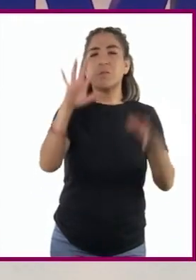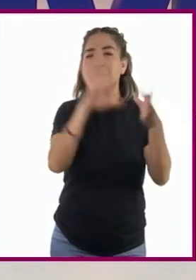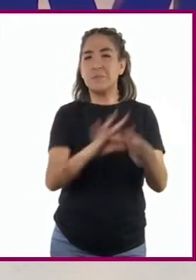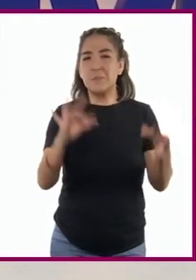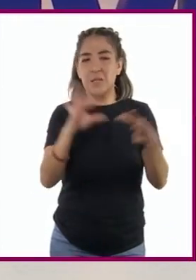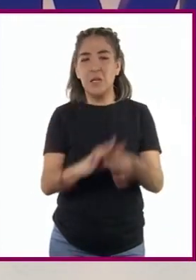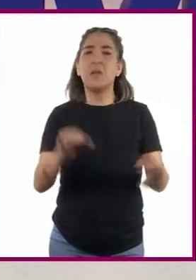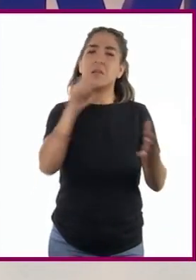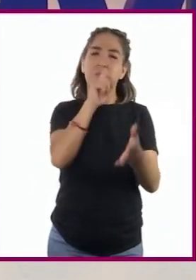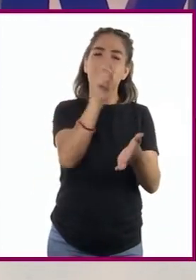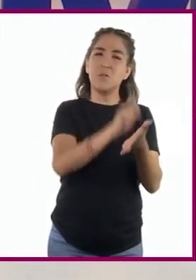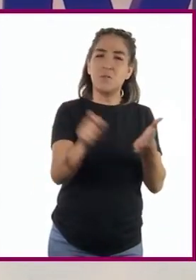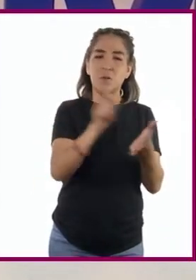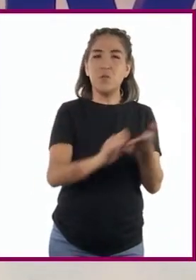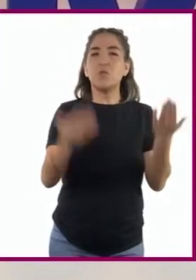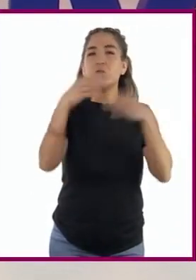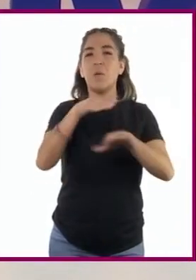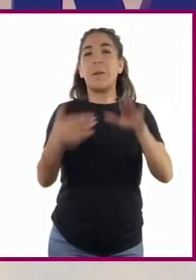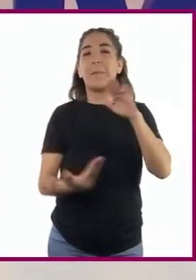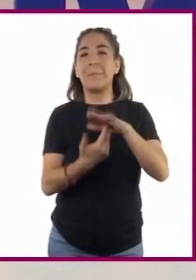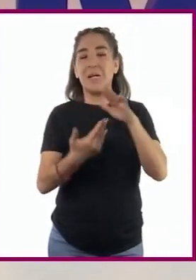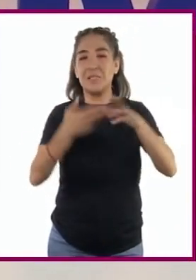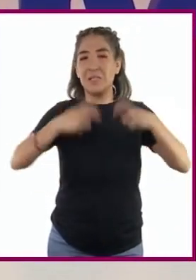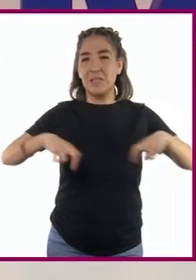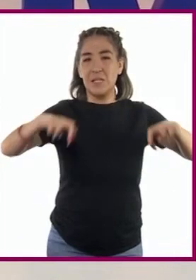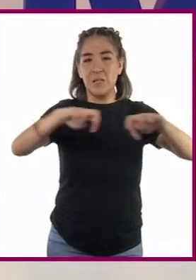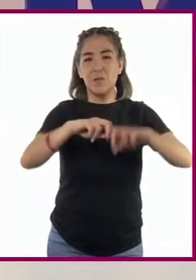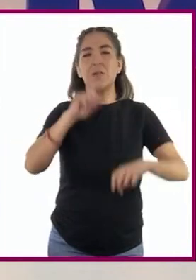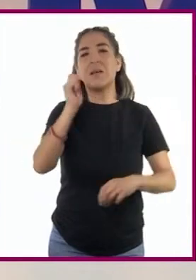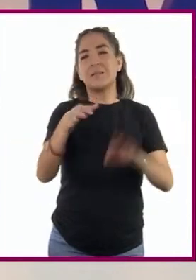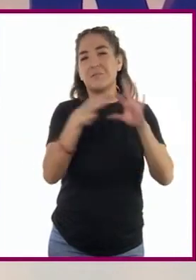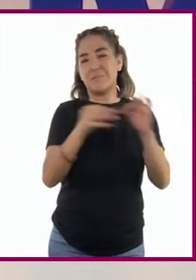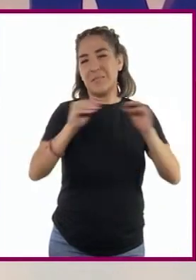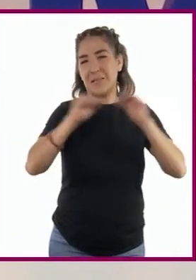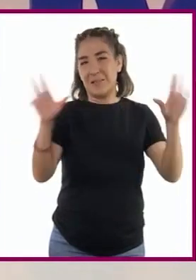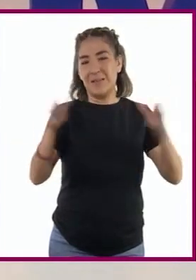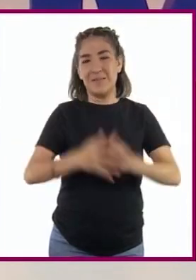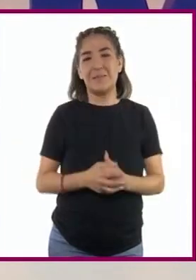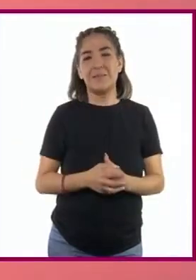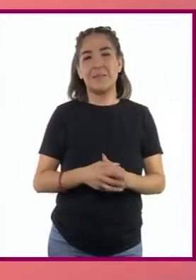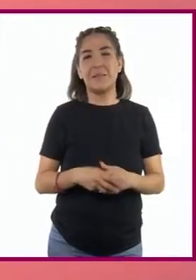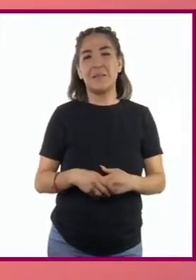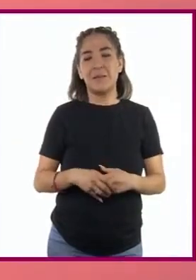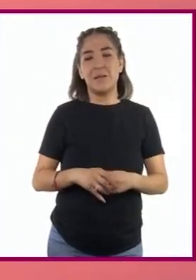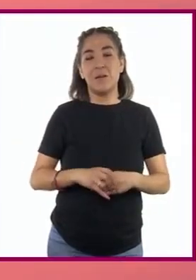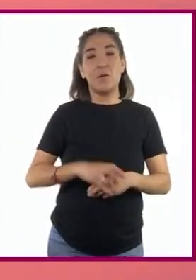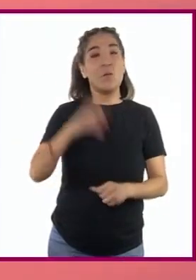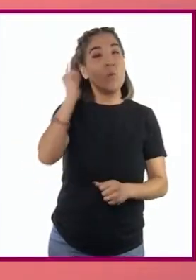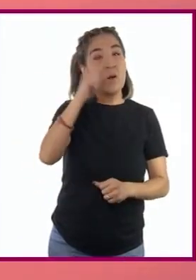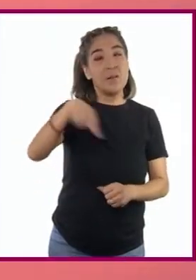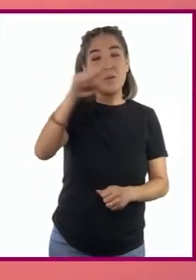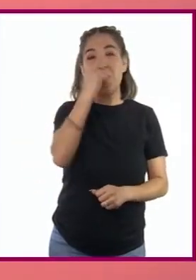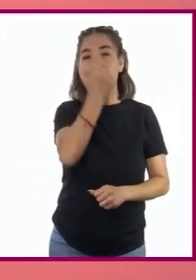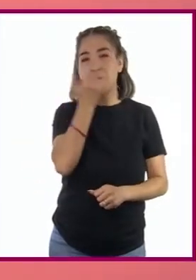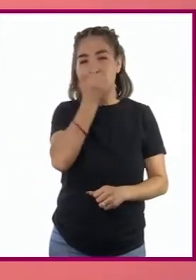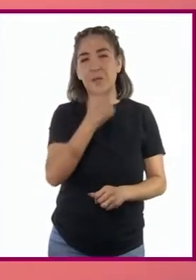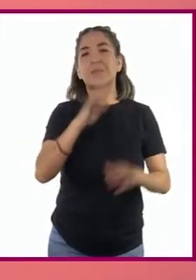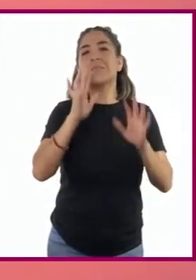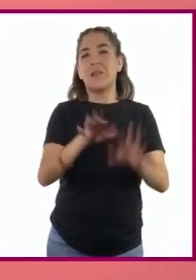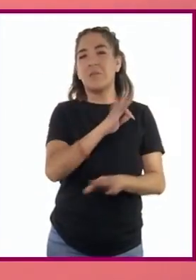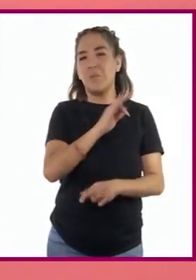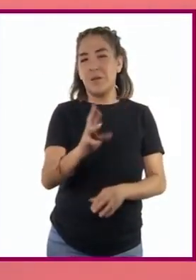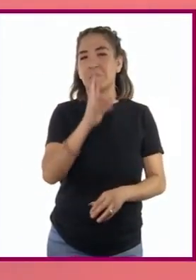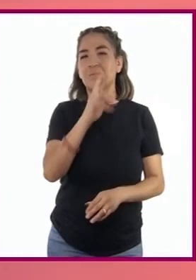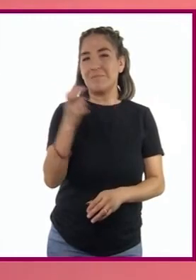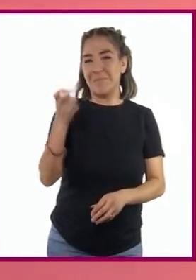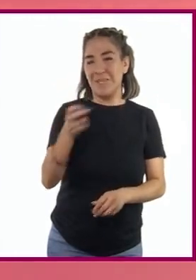o notas sobre una mesa redonda tendrán claridad. Esperemos que los alumnos en casa hayan resuelto el